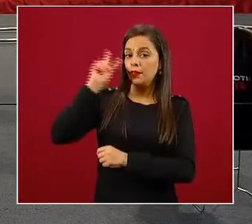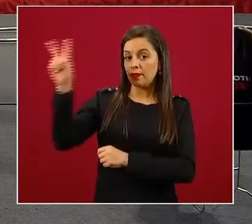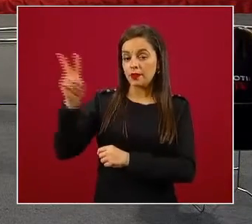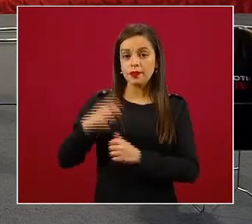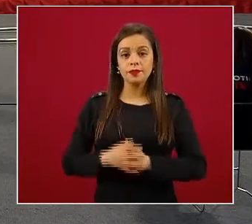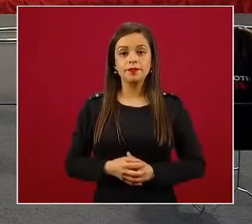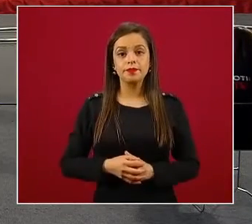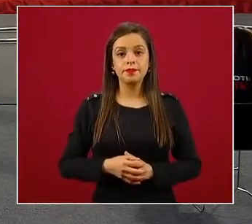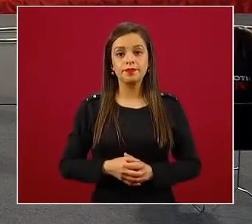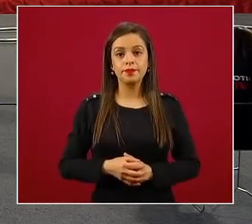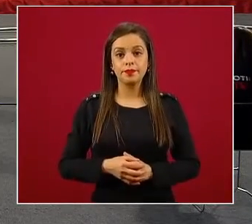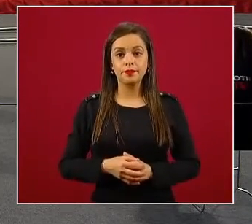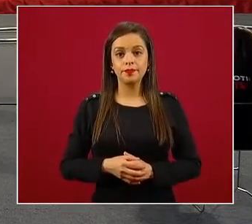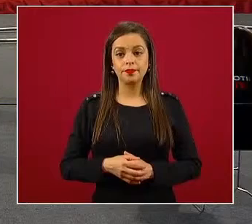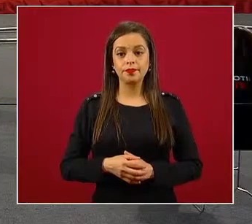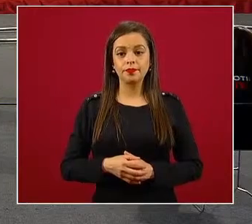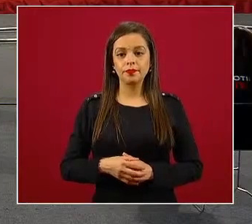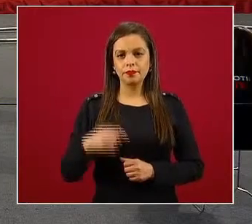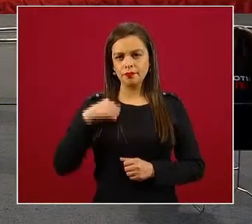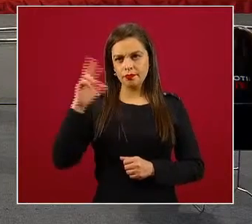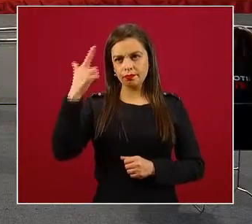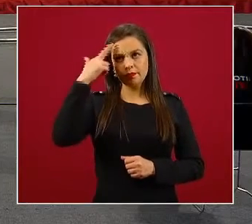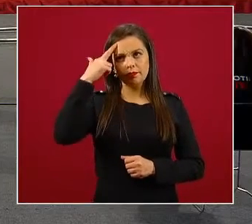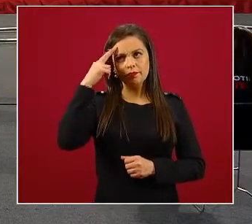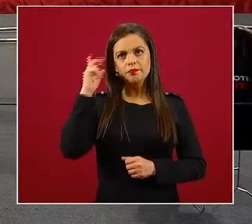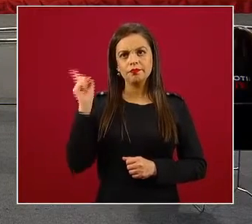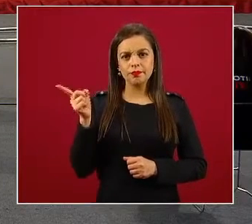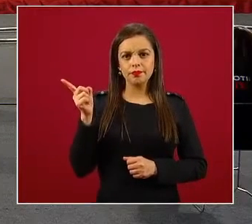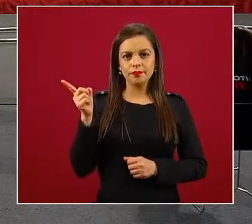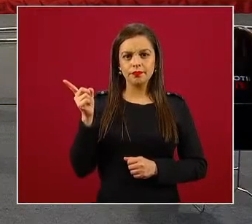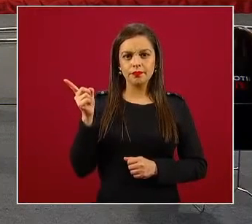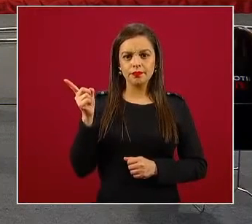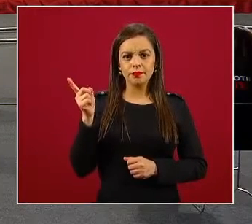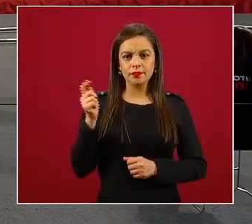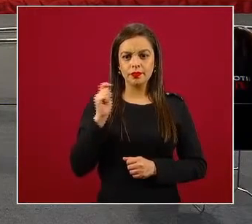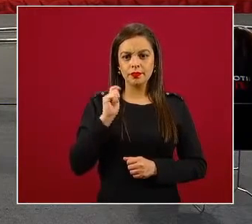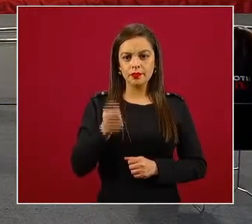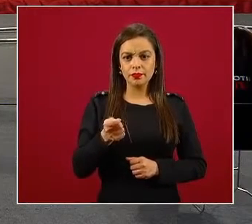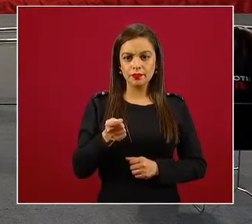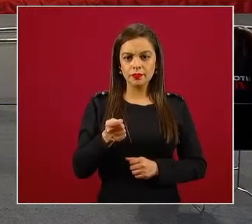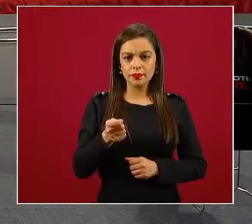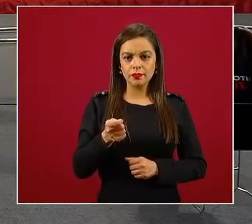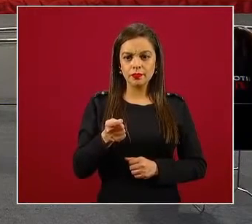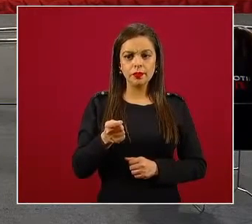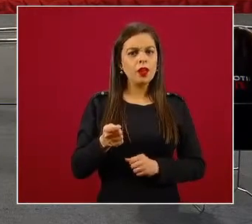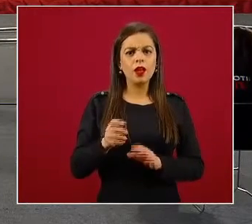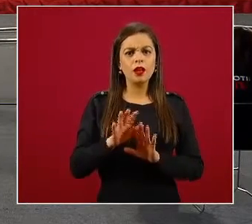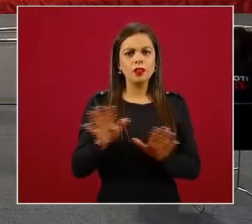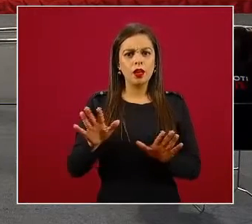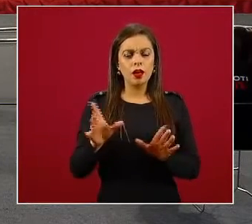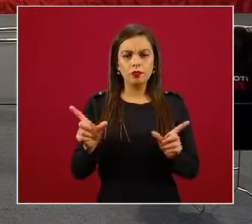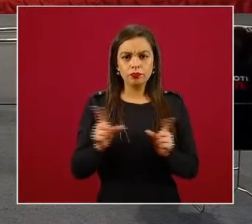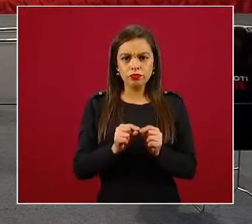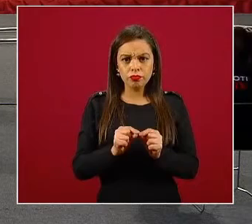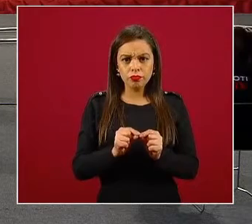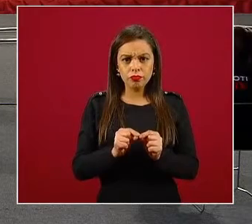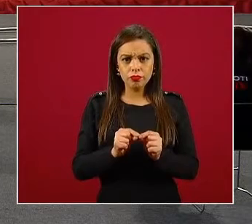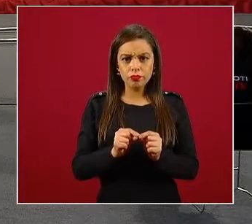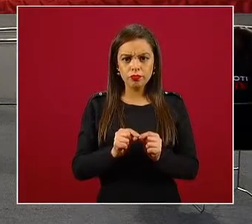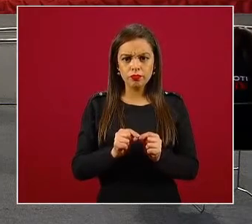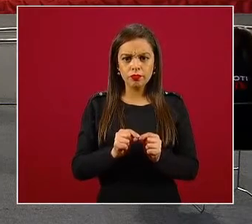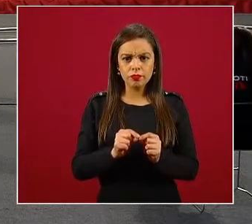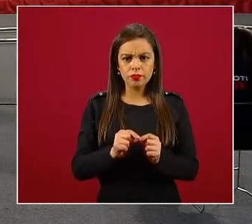ver, si mal no recuerdo, precisamente las comorbilidades. Esto, había creo que una más donde